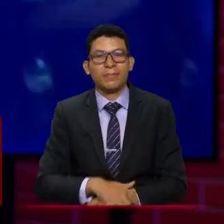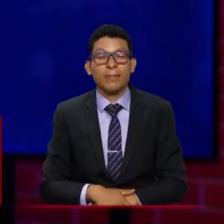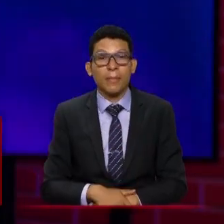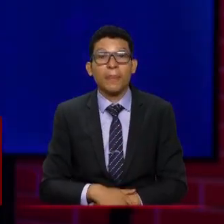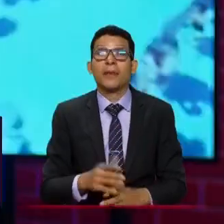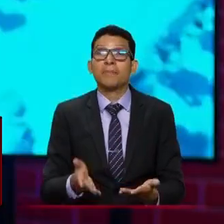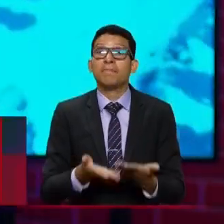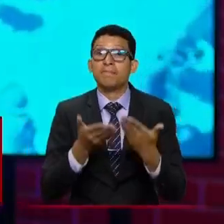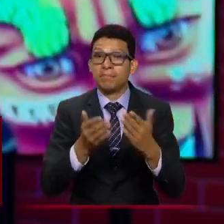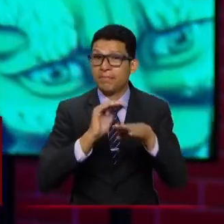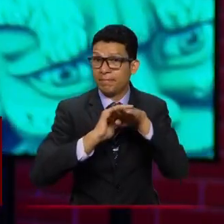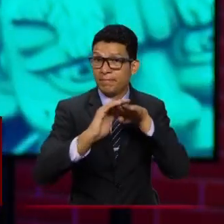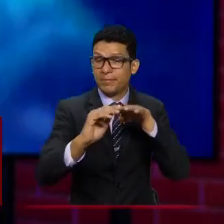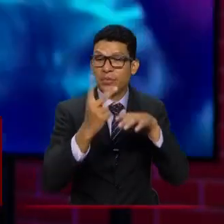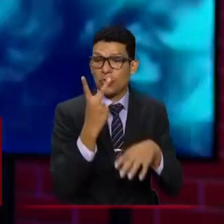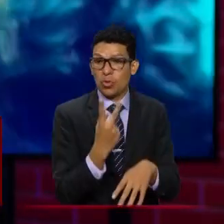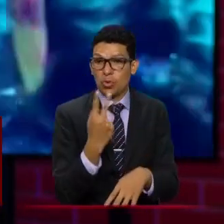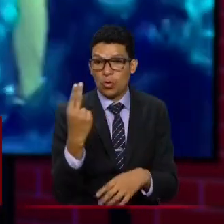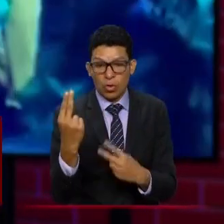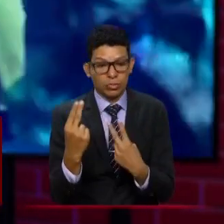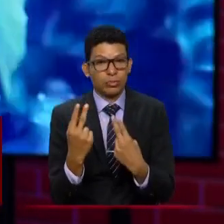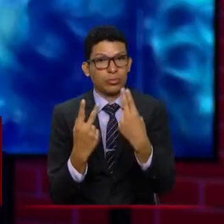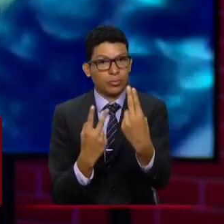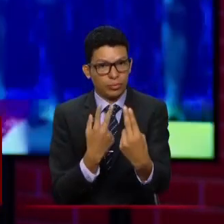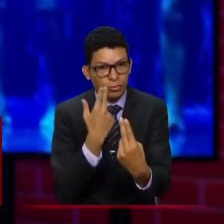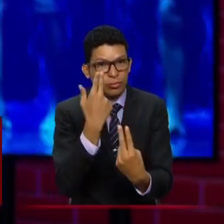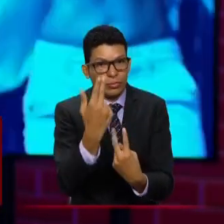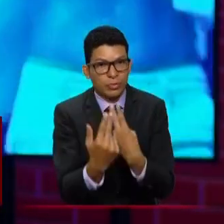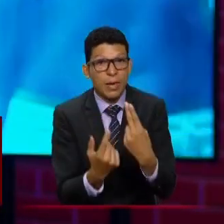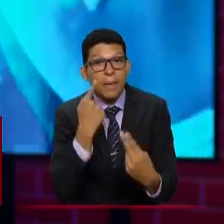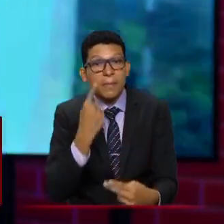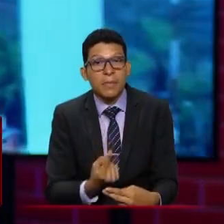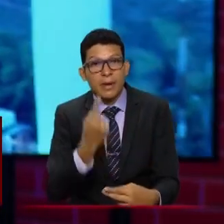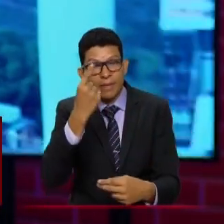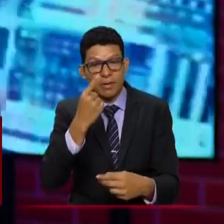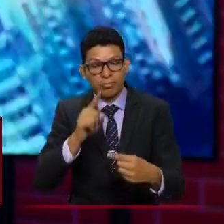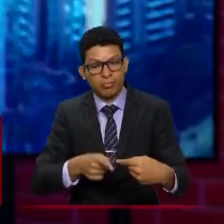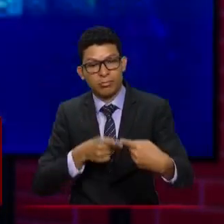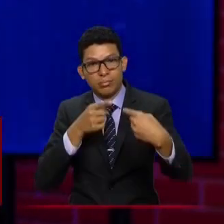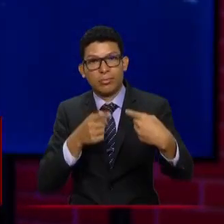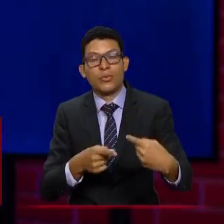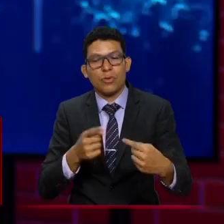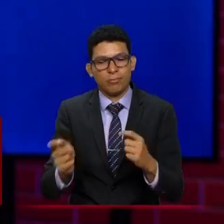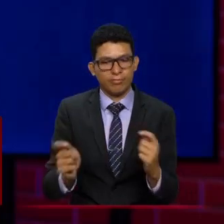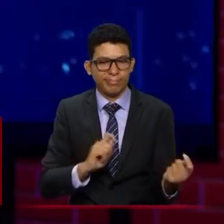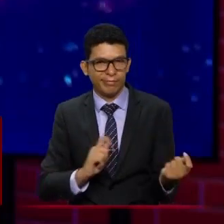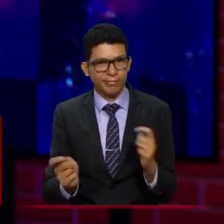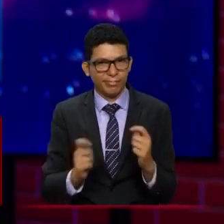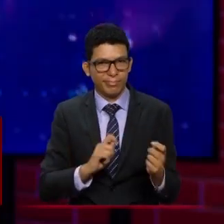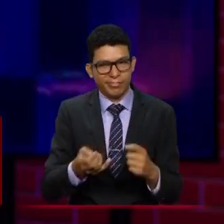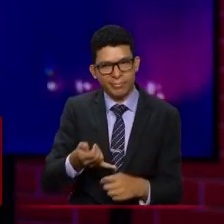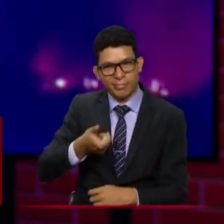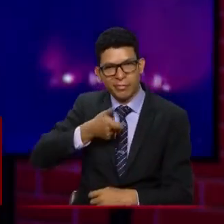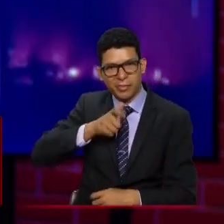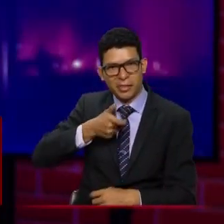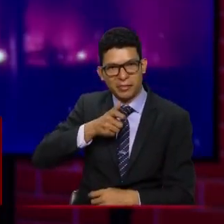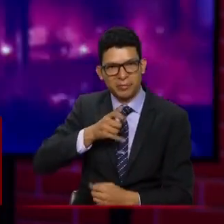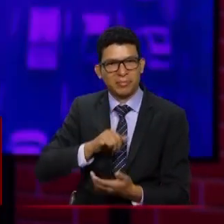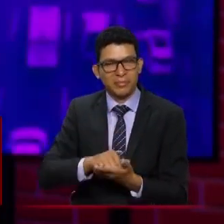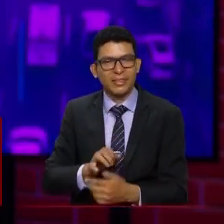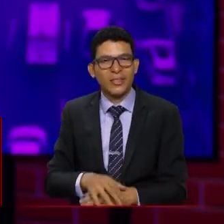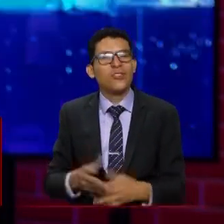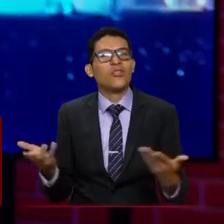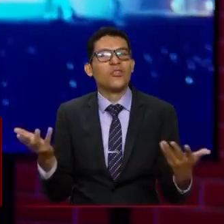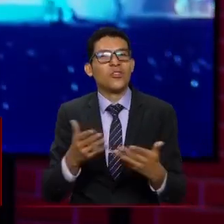entregaremos invitaciones dobles para asistir a la primera batalla internacional de la cumbia y el chupe, concierto que se realizará